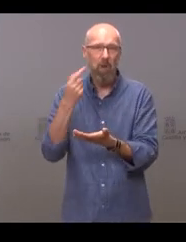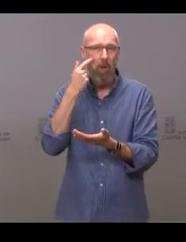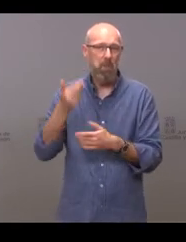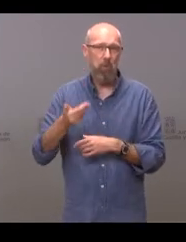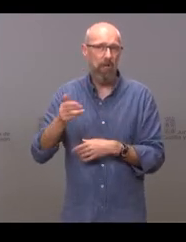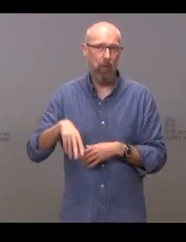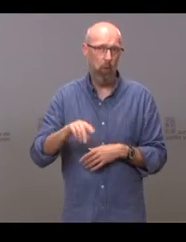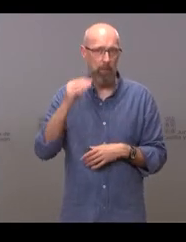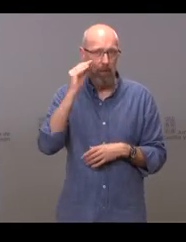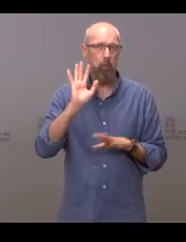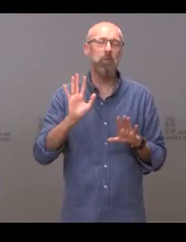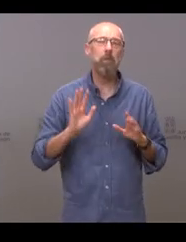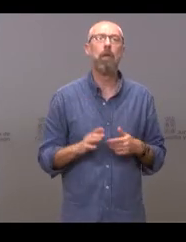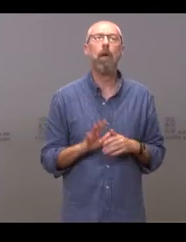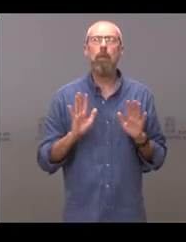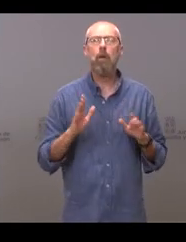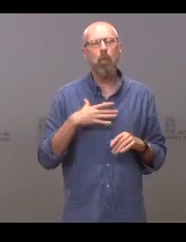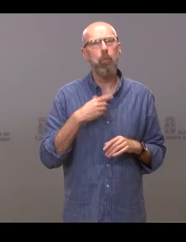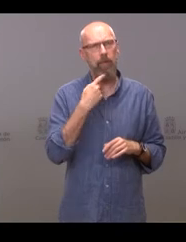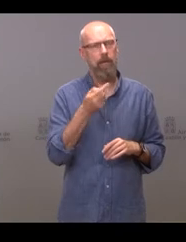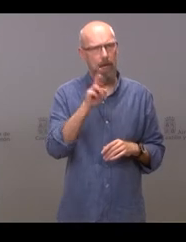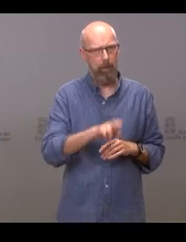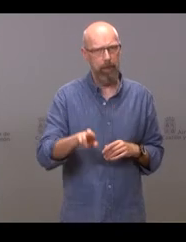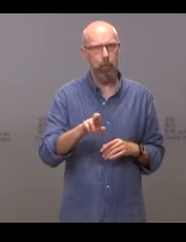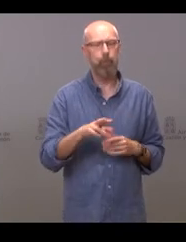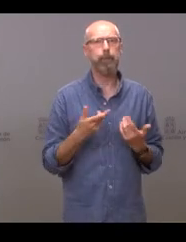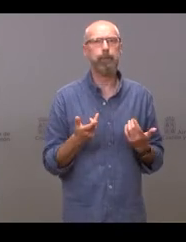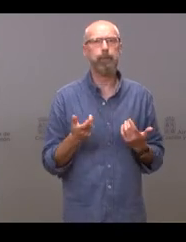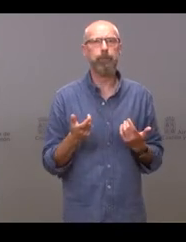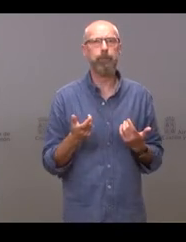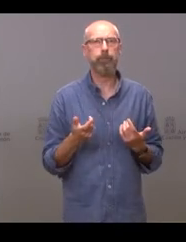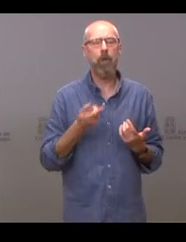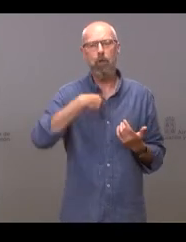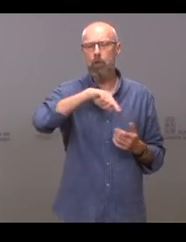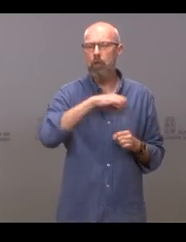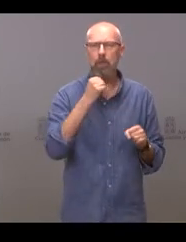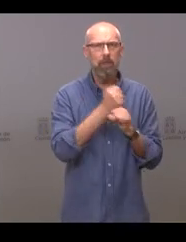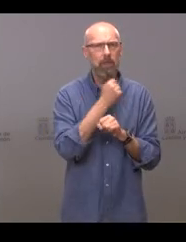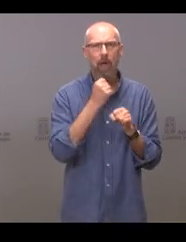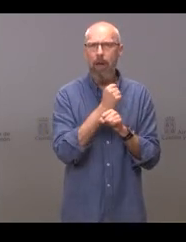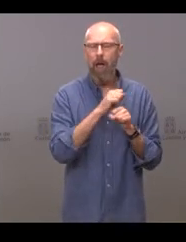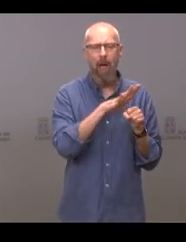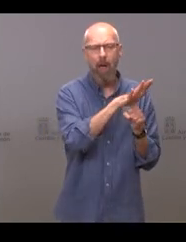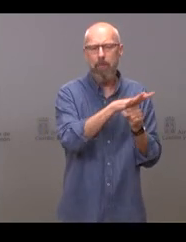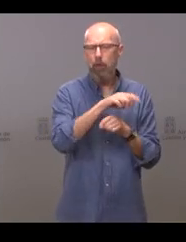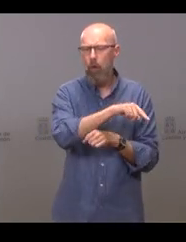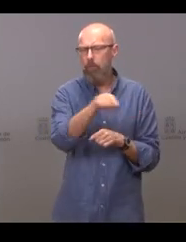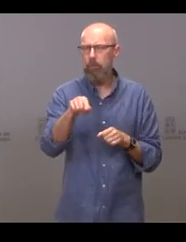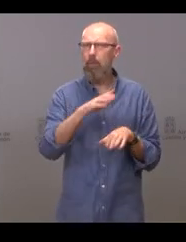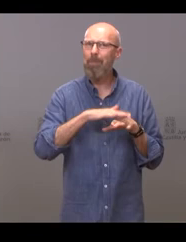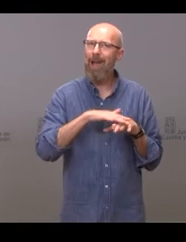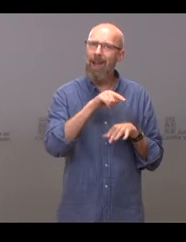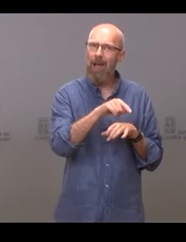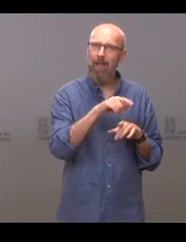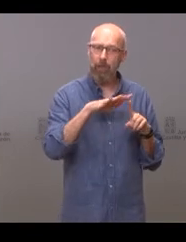lo que sí puedo insistir es que bueno pues vamos a trabajar en otros ámbitos para que esta situación que